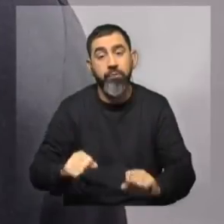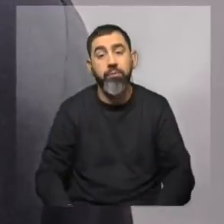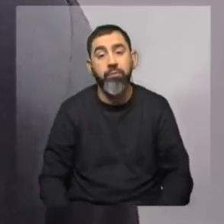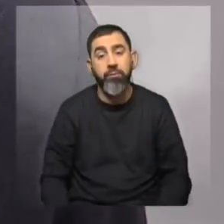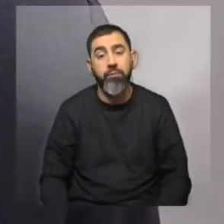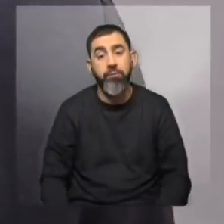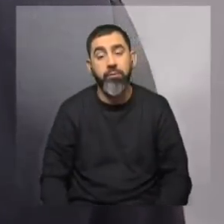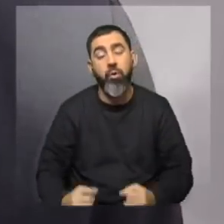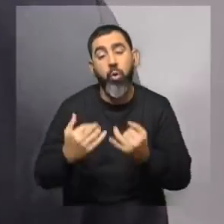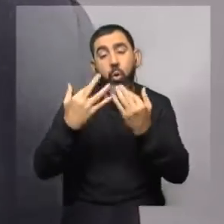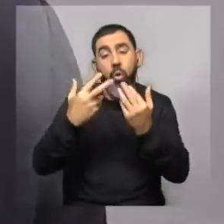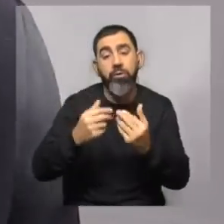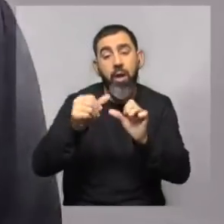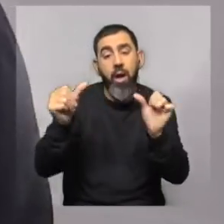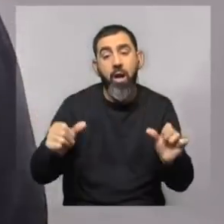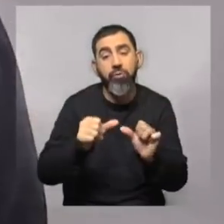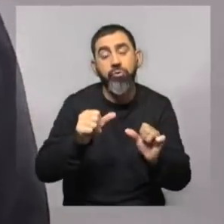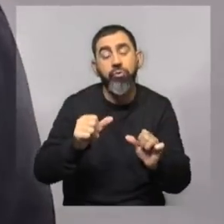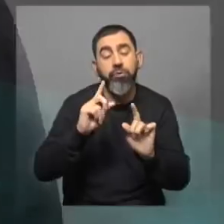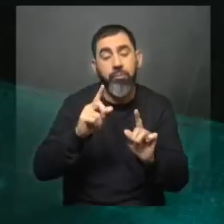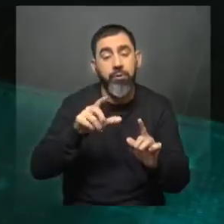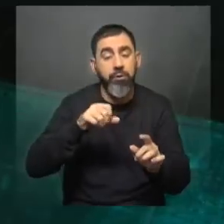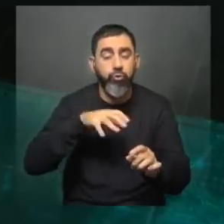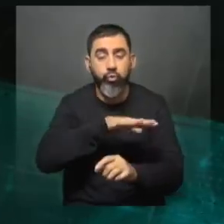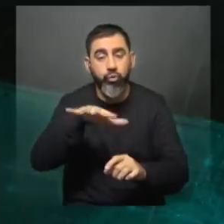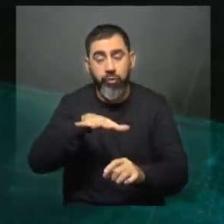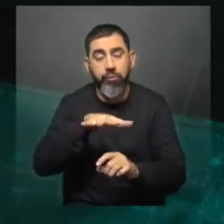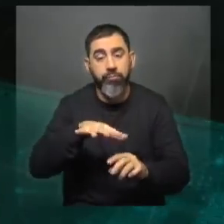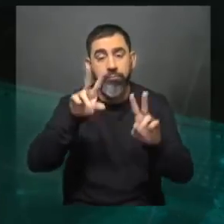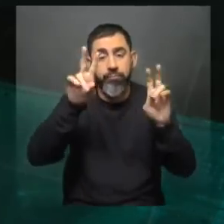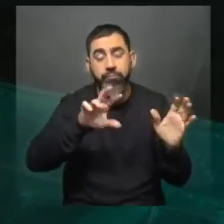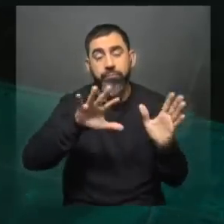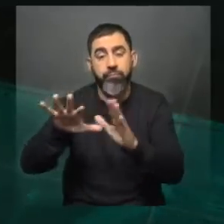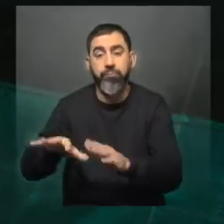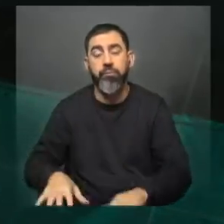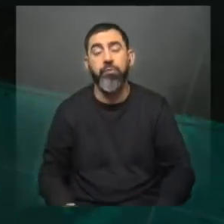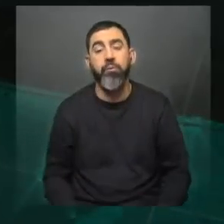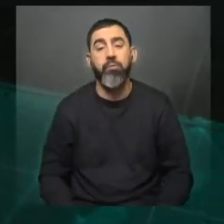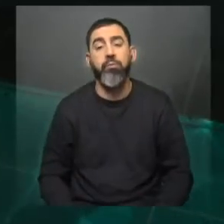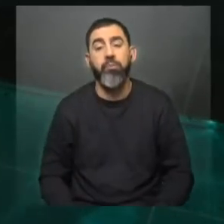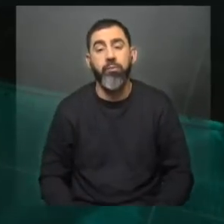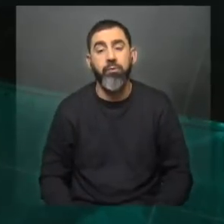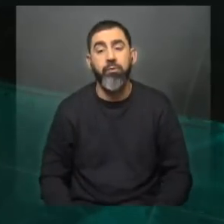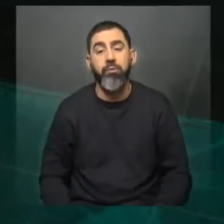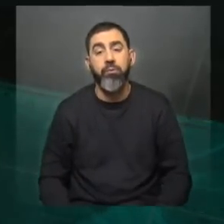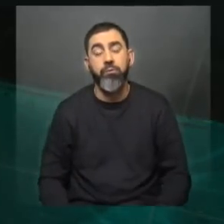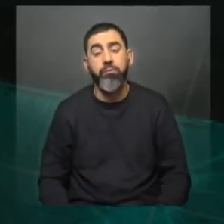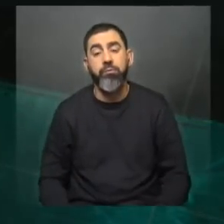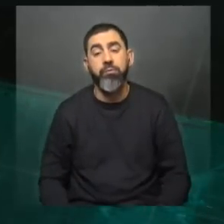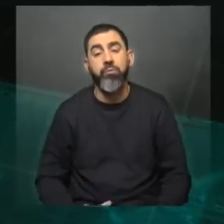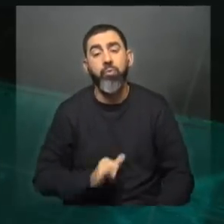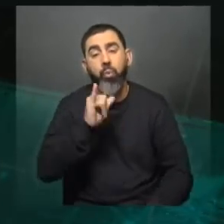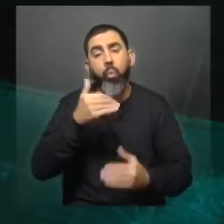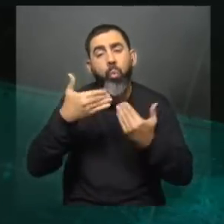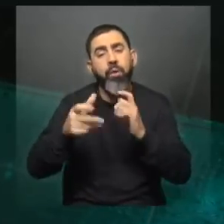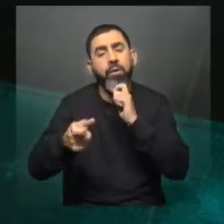diagramando alguna alguna acción civil dejamos ese tema aislado y un asunto que les contamos en